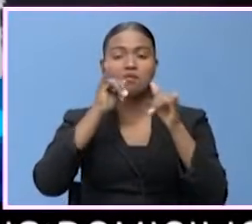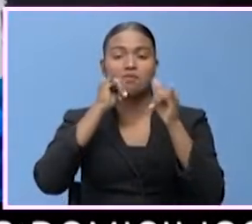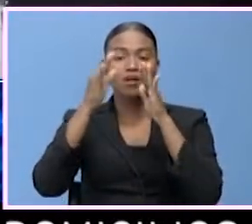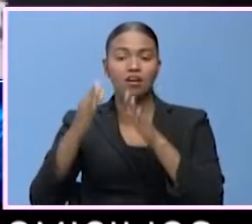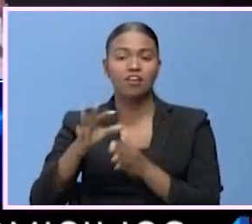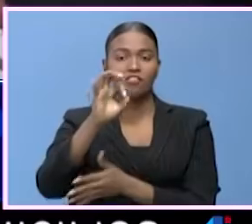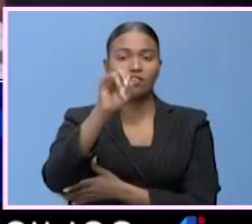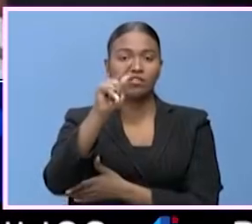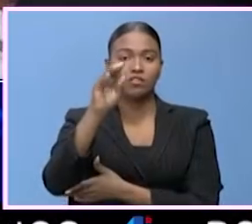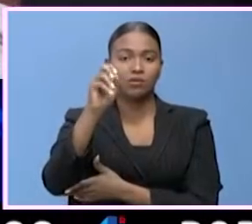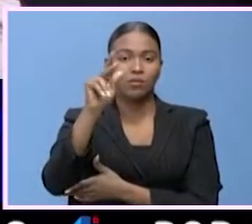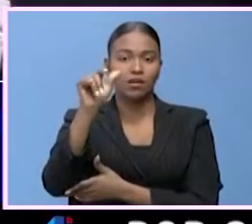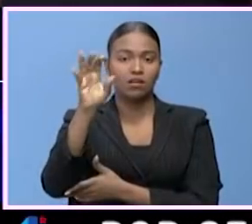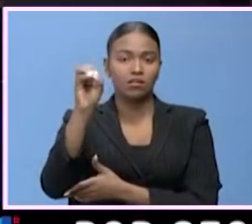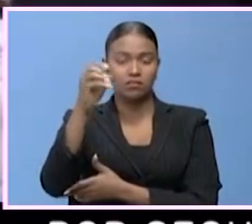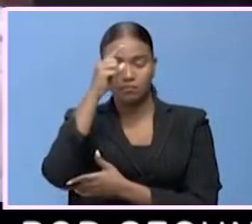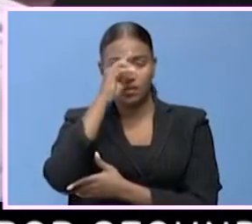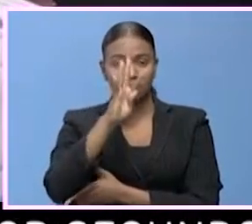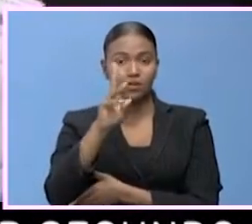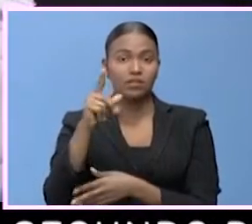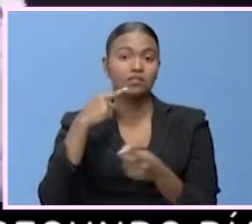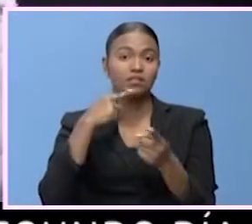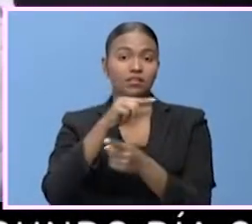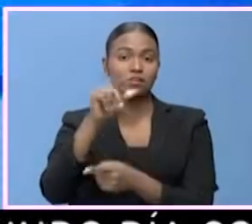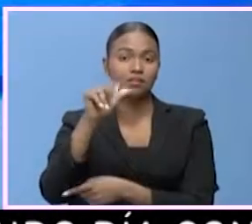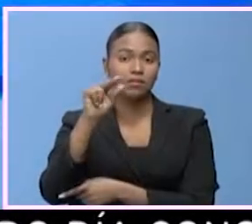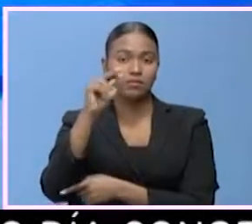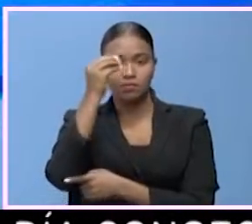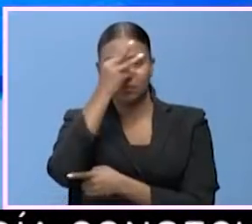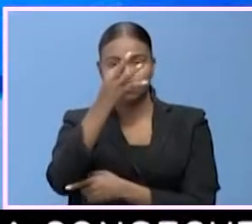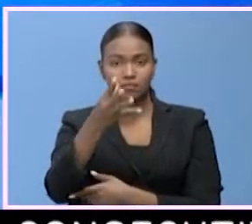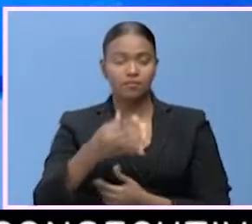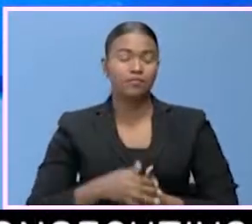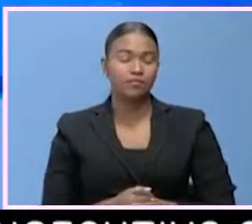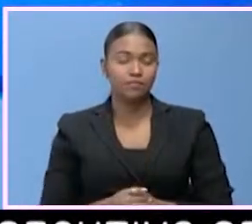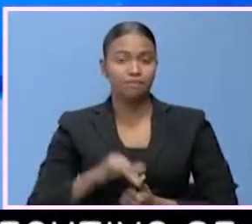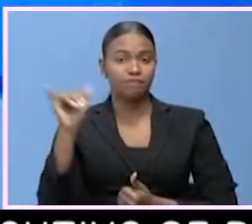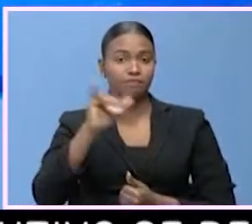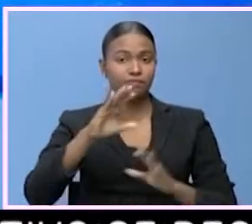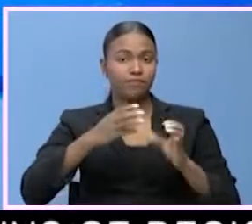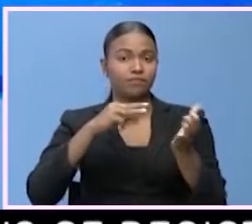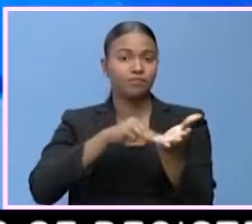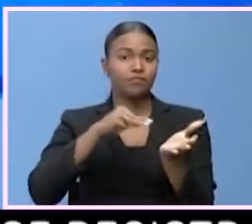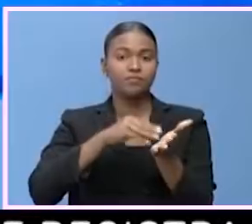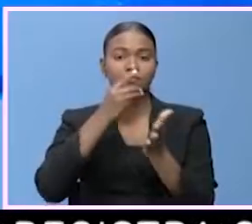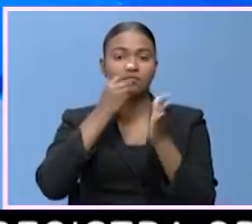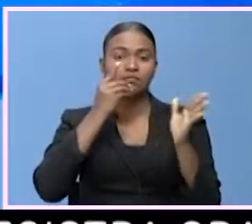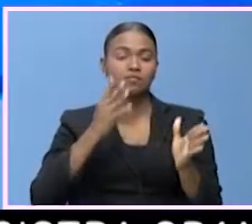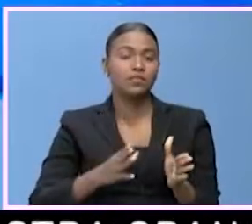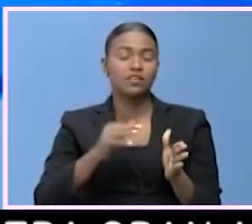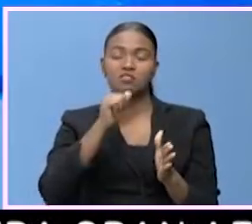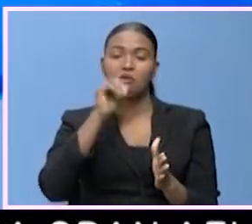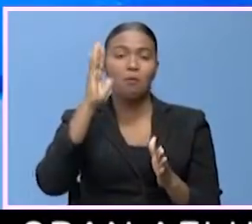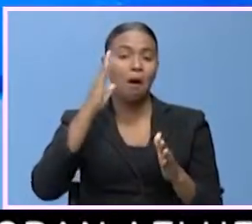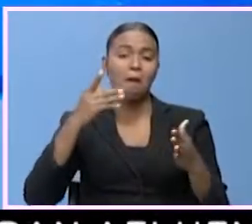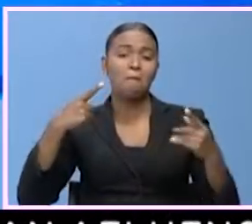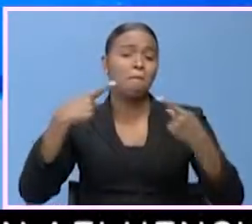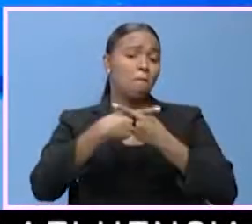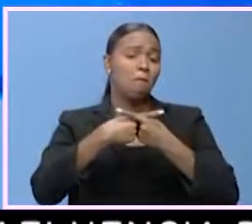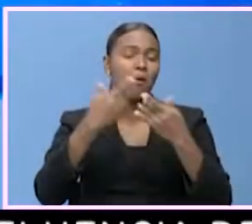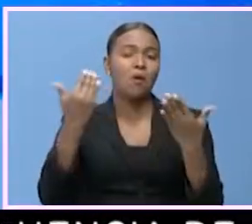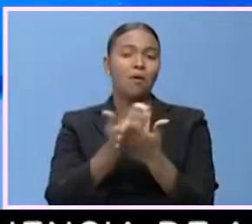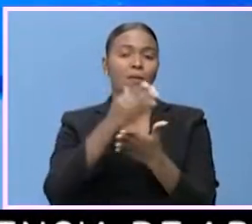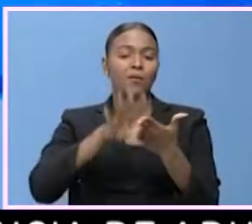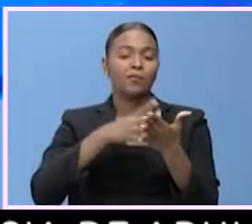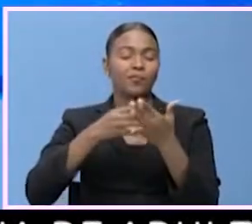Fausto Polanco. Para 4RD Noticias, Ramón Santana Álvarez. Mientras tanto, el Colegio Médico Dominicano no pondrá objeción a este nuevo